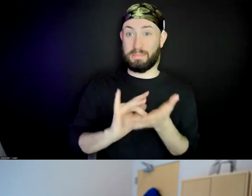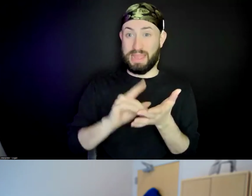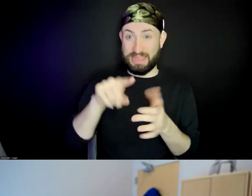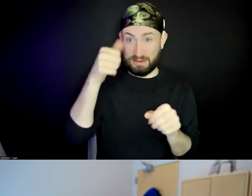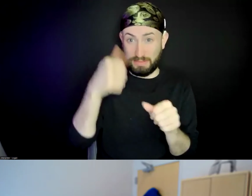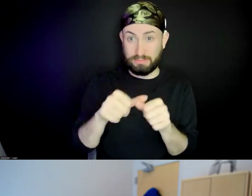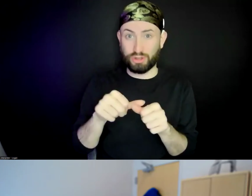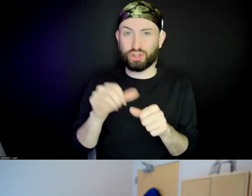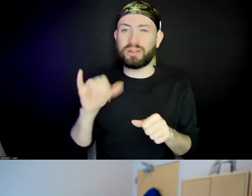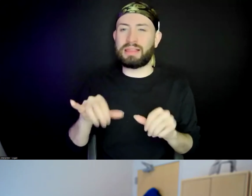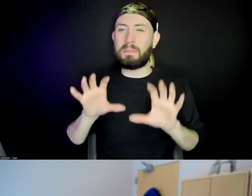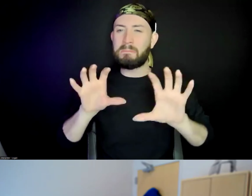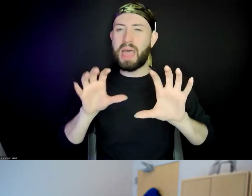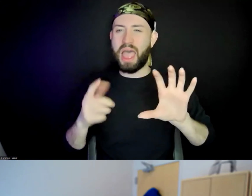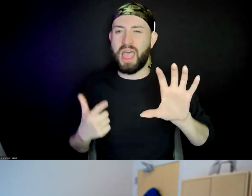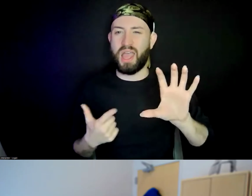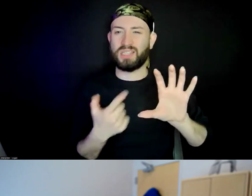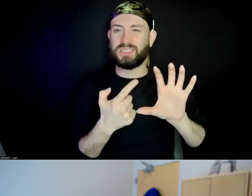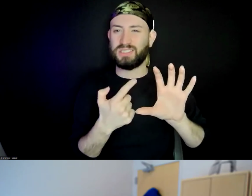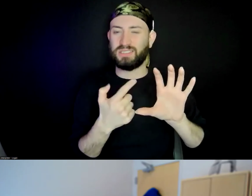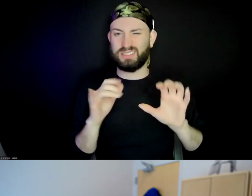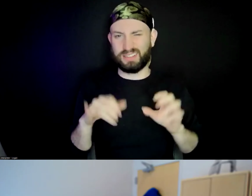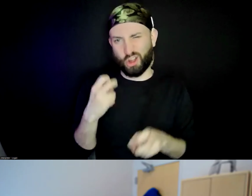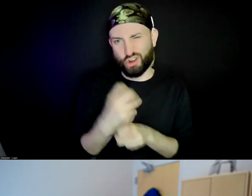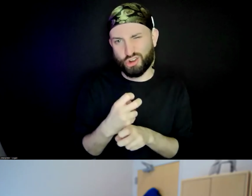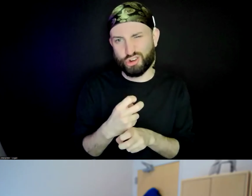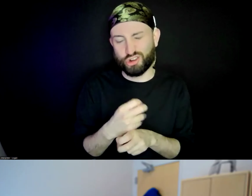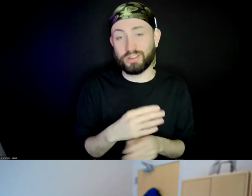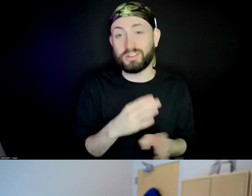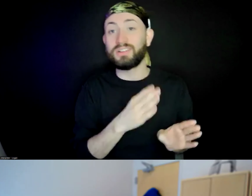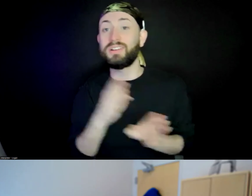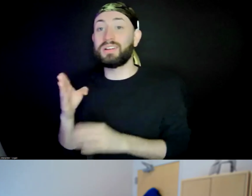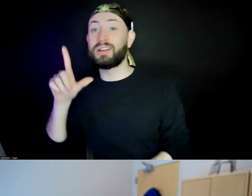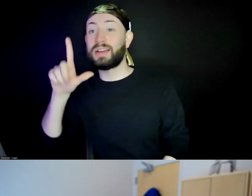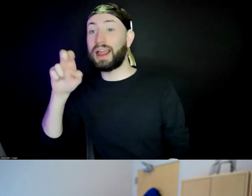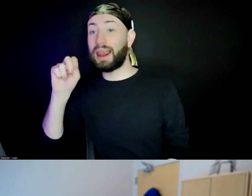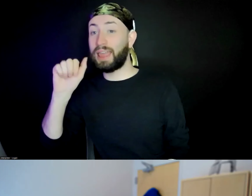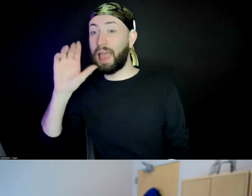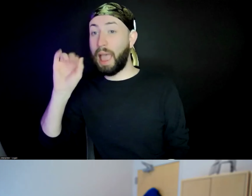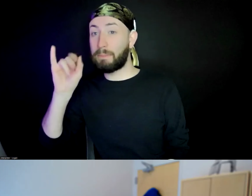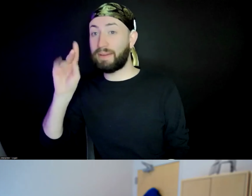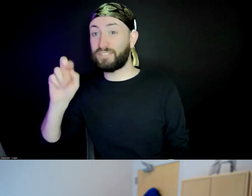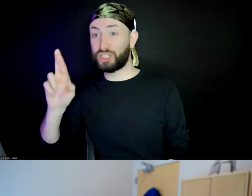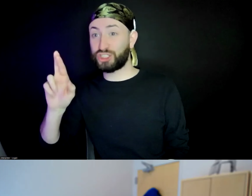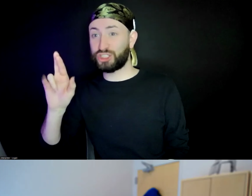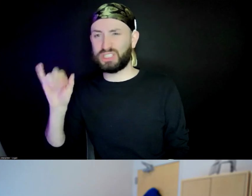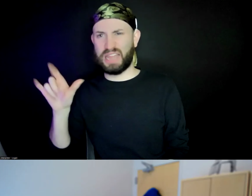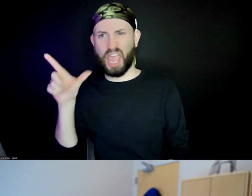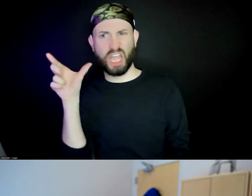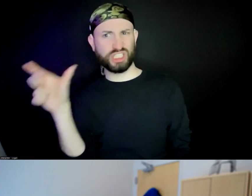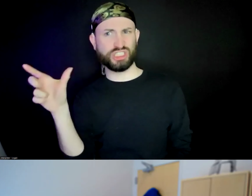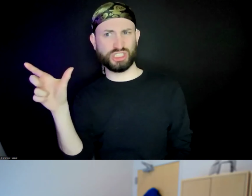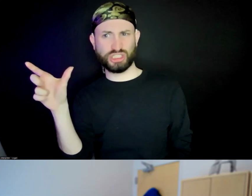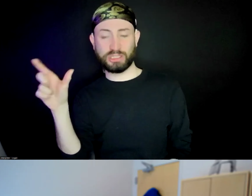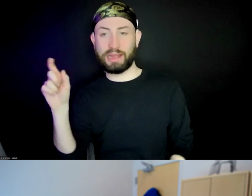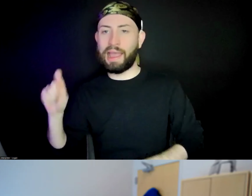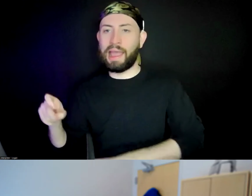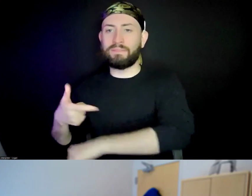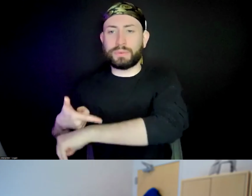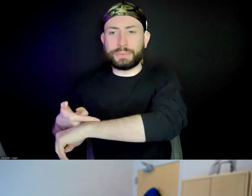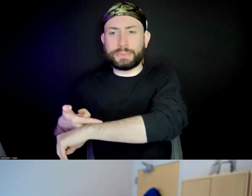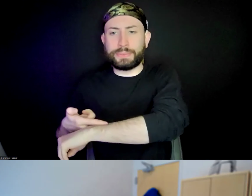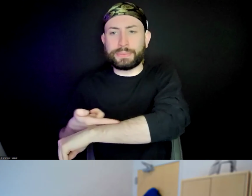PrEP por sí mismo sin involucrar a un padre o guardián, pero depende de la jurisdicción. Ahora, la